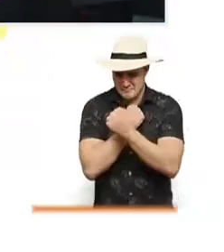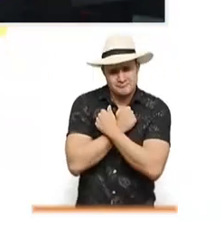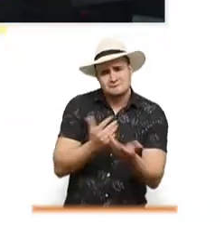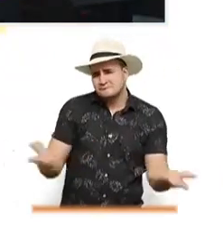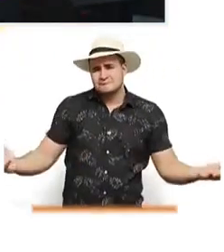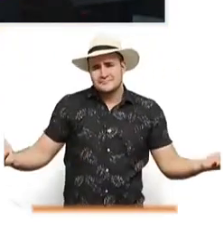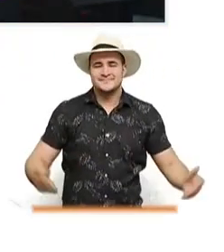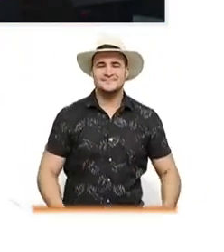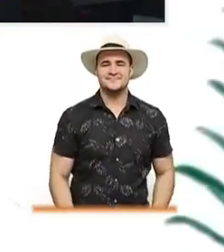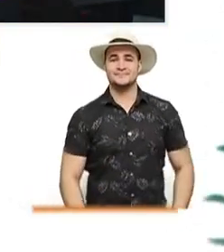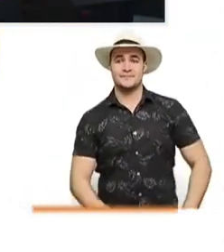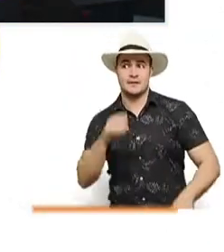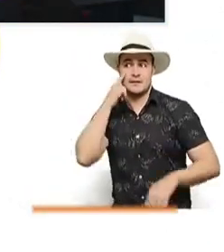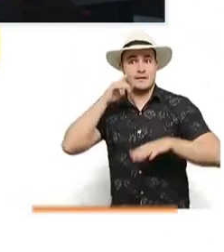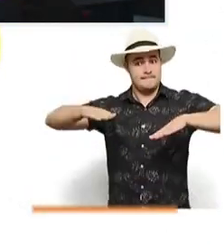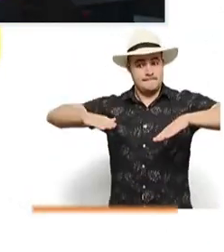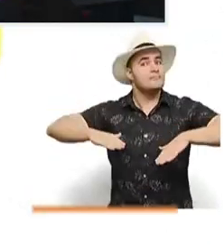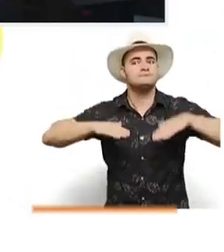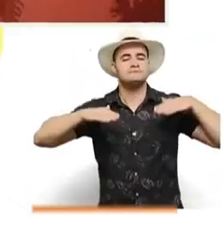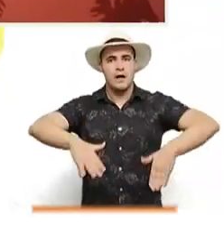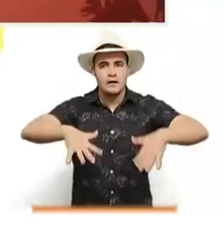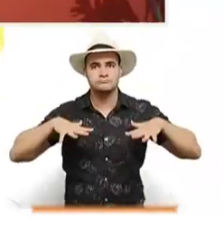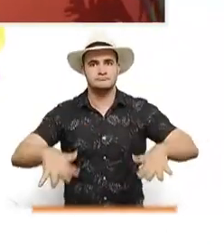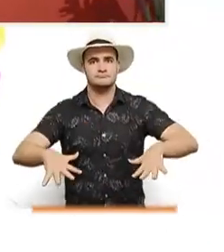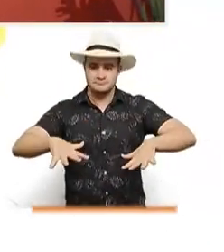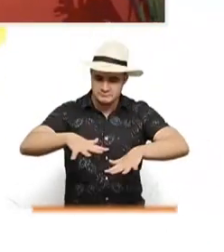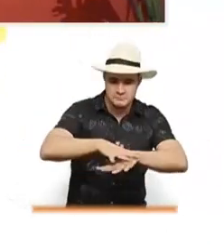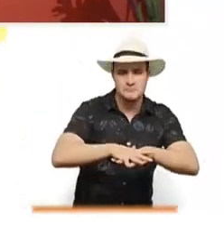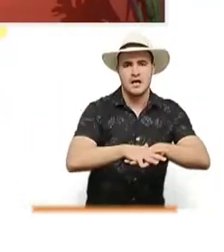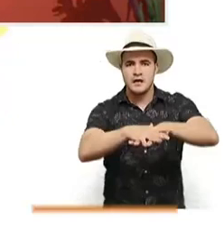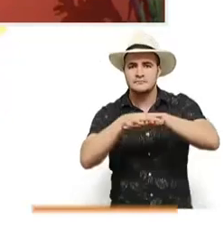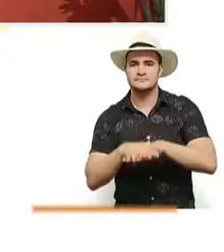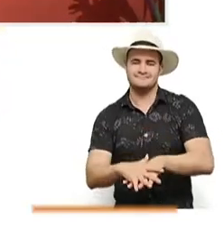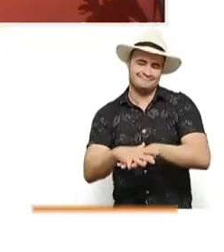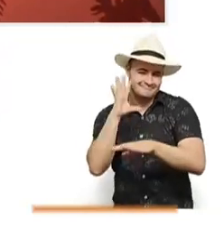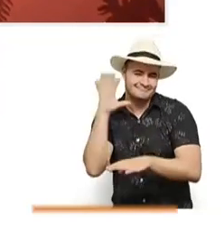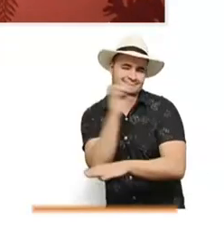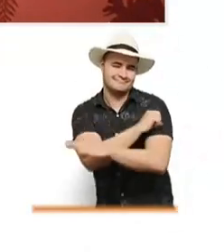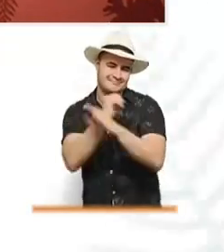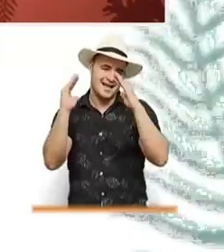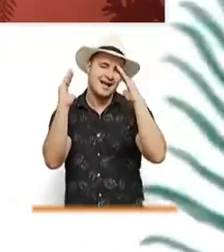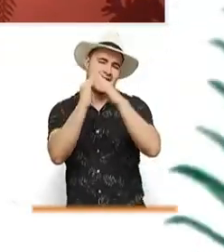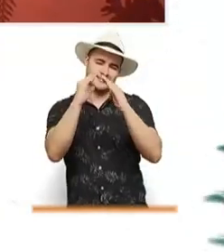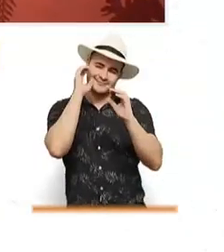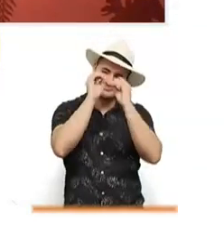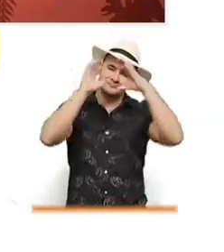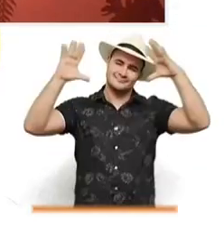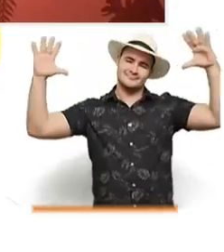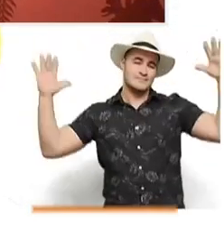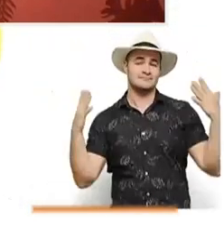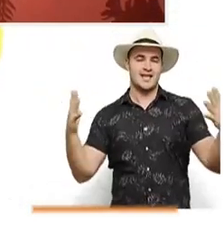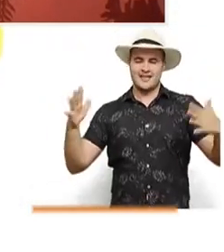Las manos están abiertas porque hay en ese hogar. Siempre abren las